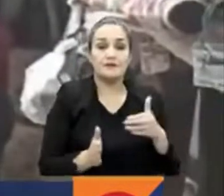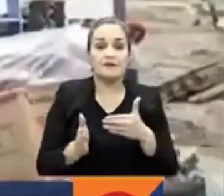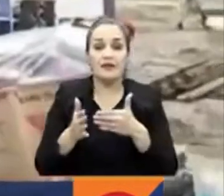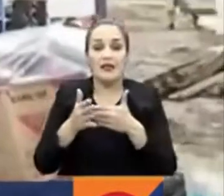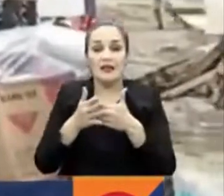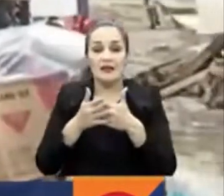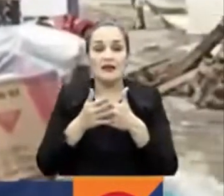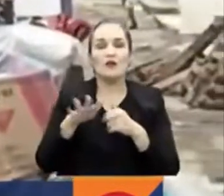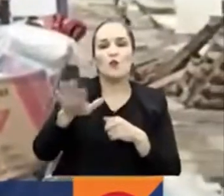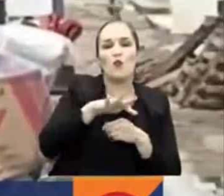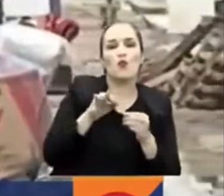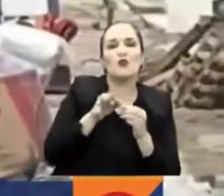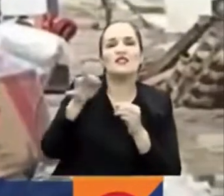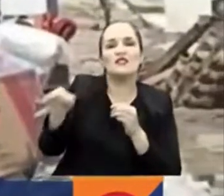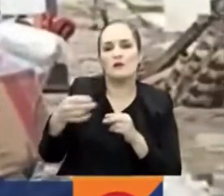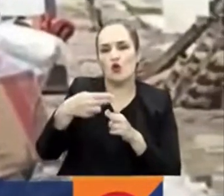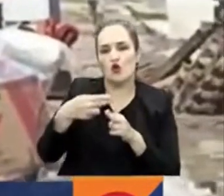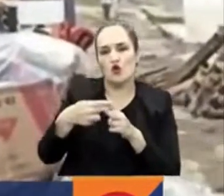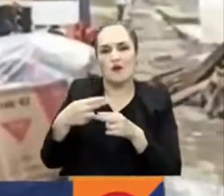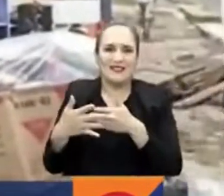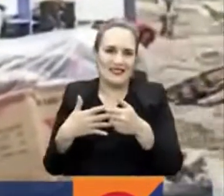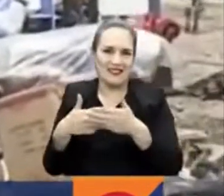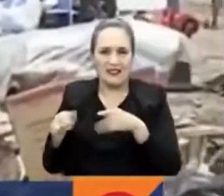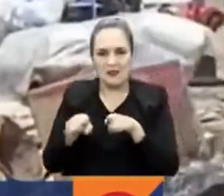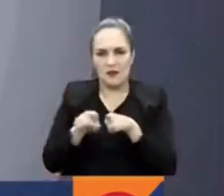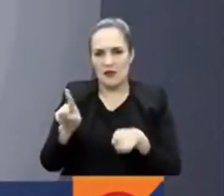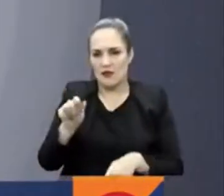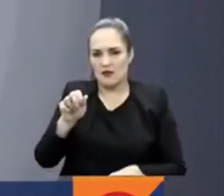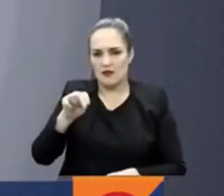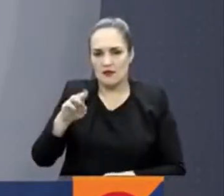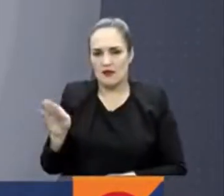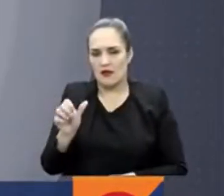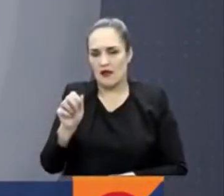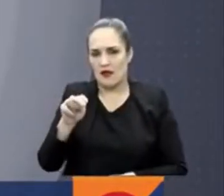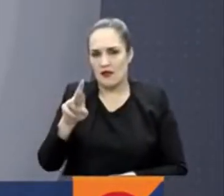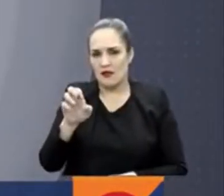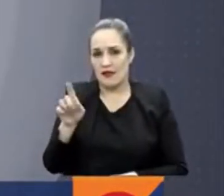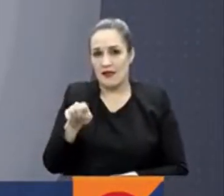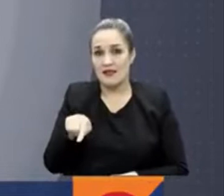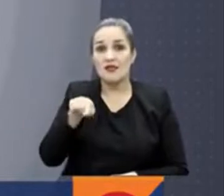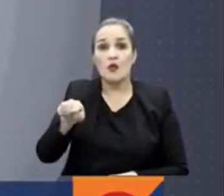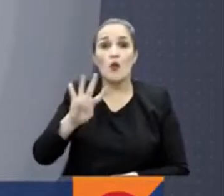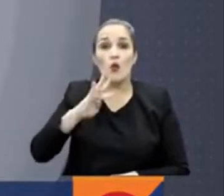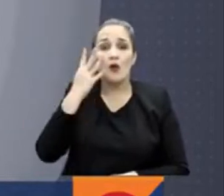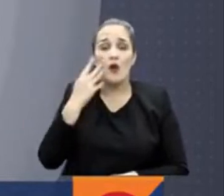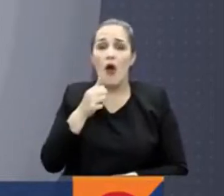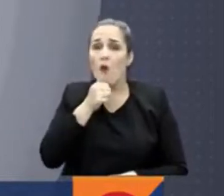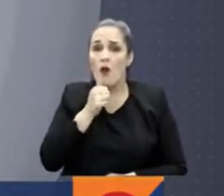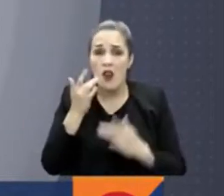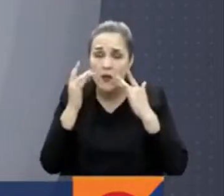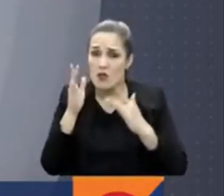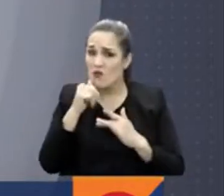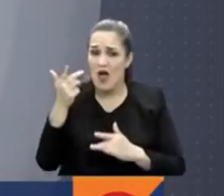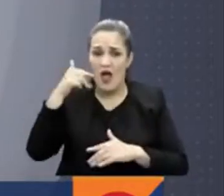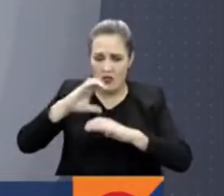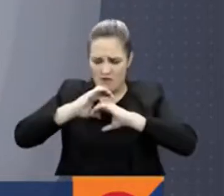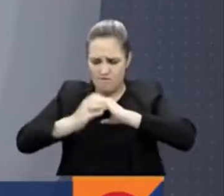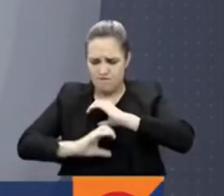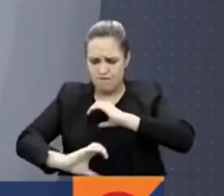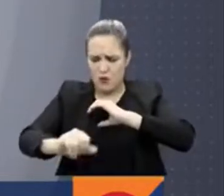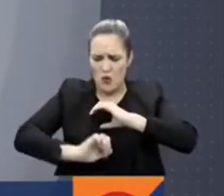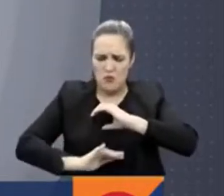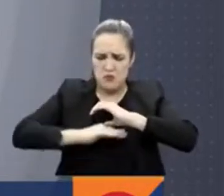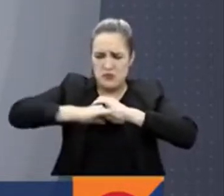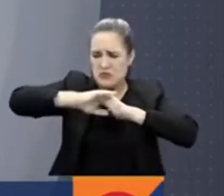potable. Al menos 10.000 habitantes se encuentran afectados. Hay 20 familias damnificadas por las lluvias que días atrás inundaron el casco urbano de